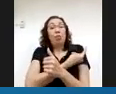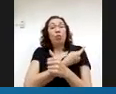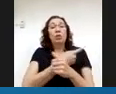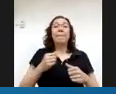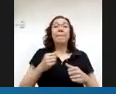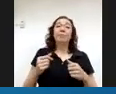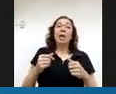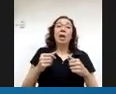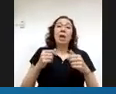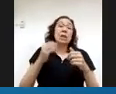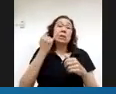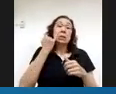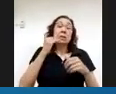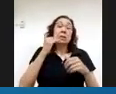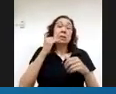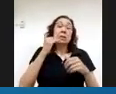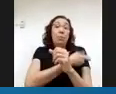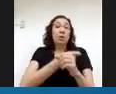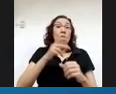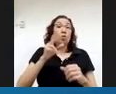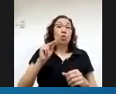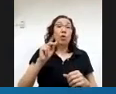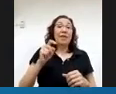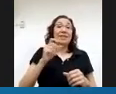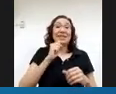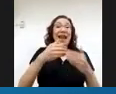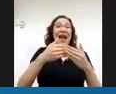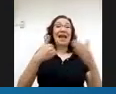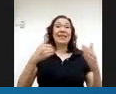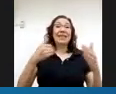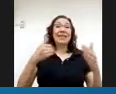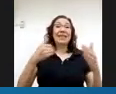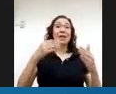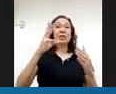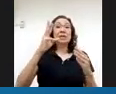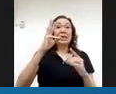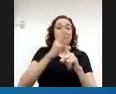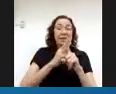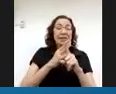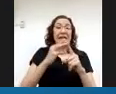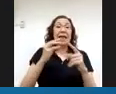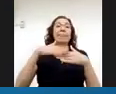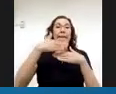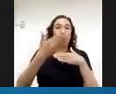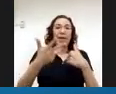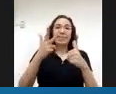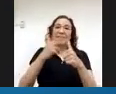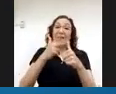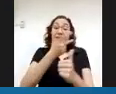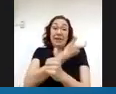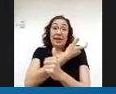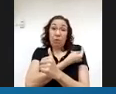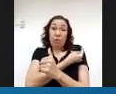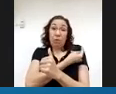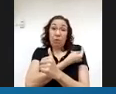cual de aplicarse no deberá de ser antes de los 6 meses de la tercera, después de la tercera dosis.